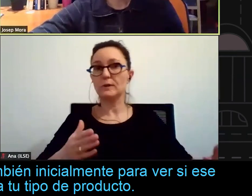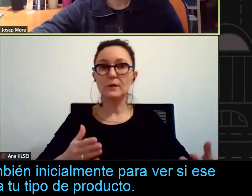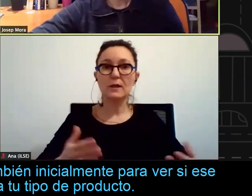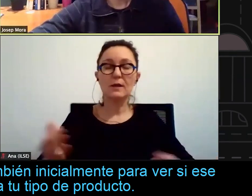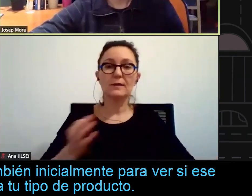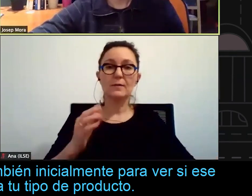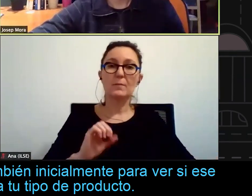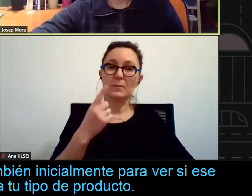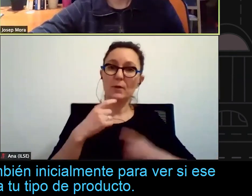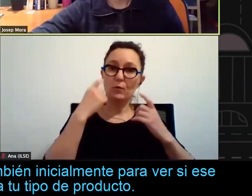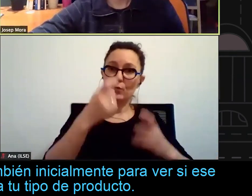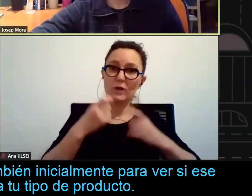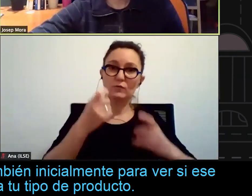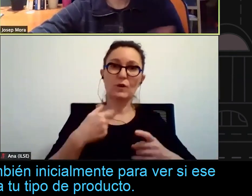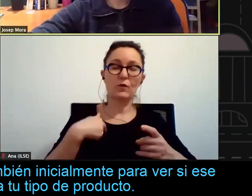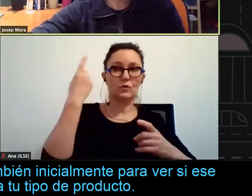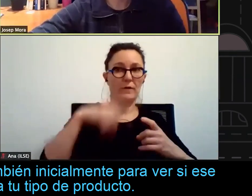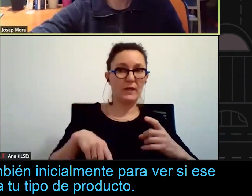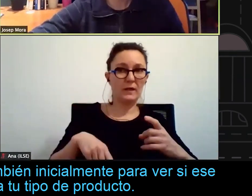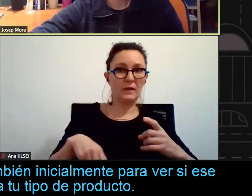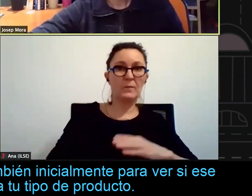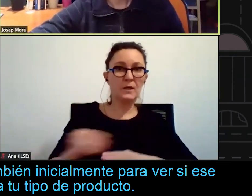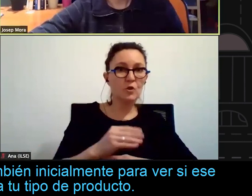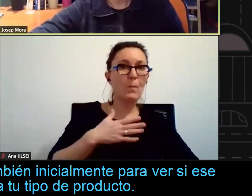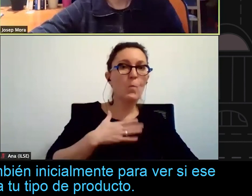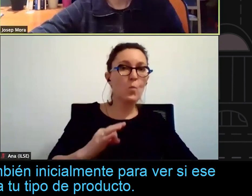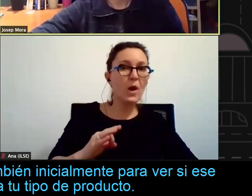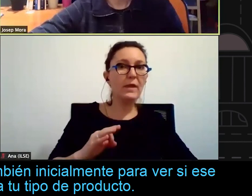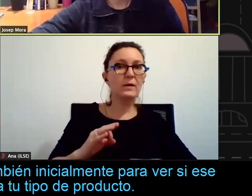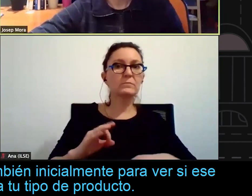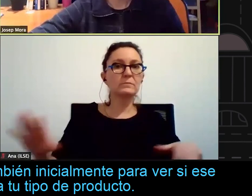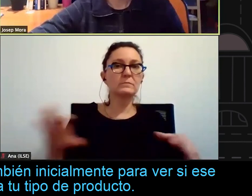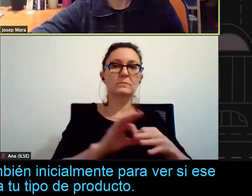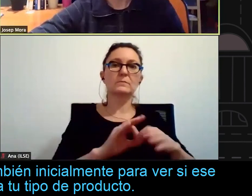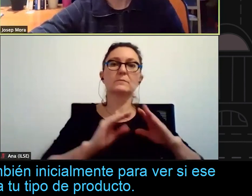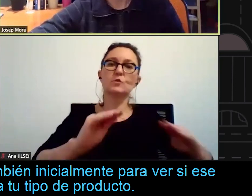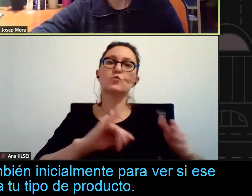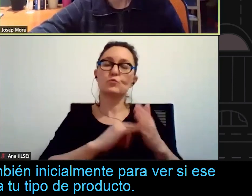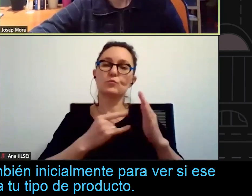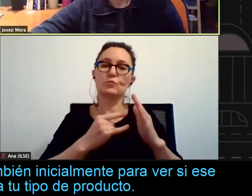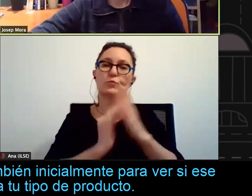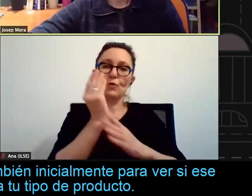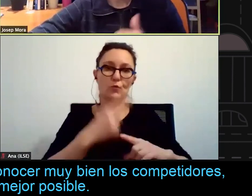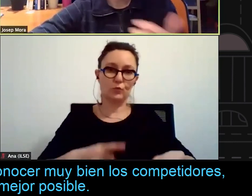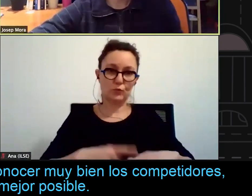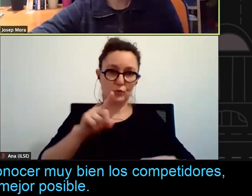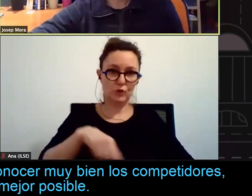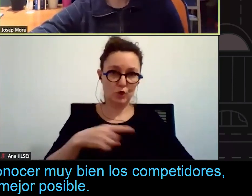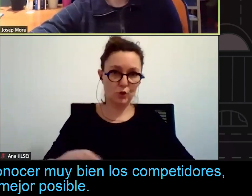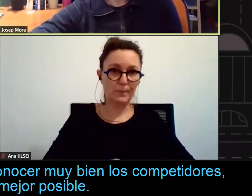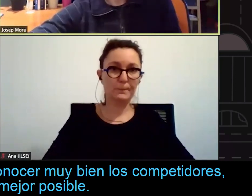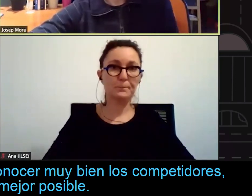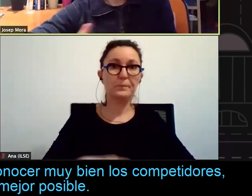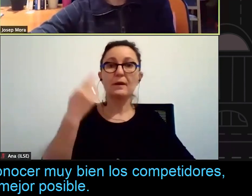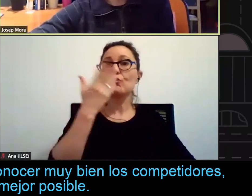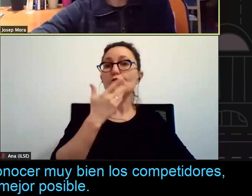que ver si ese inversor pues se enfoca a tu tipo de producto, conocer muy bien el mercado,